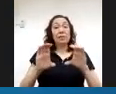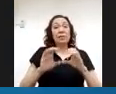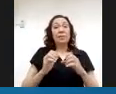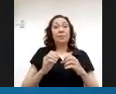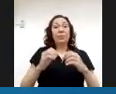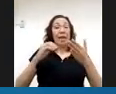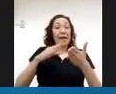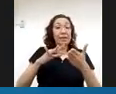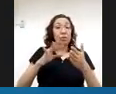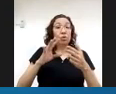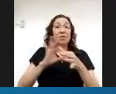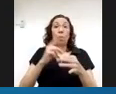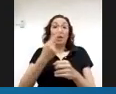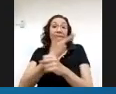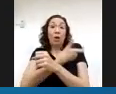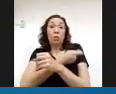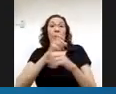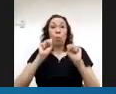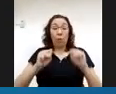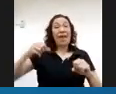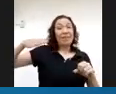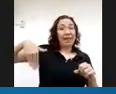el estudio de una vacuna pueda tardarse.